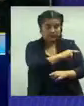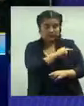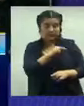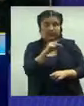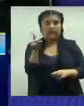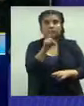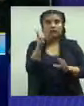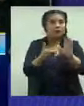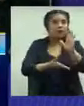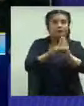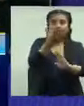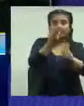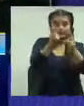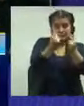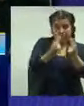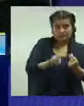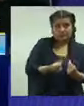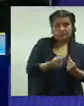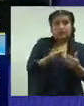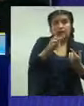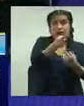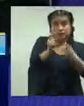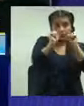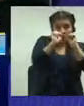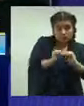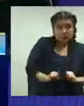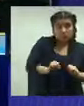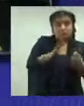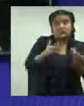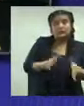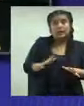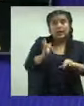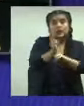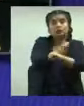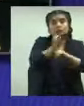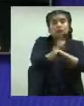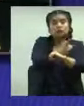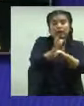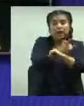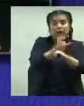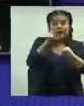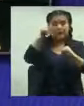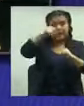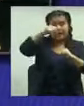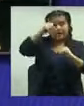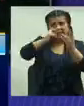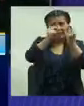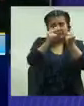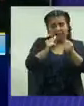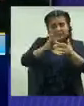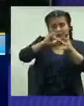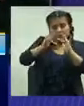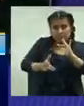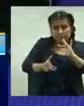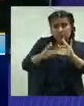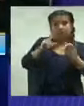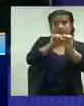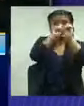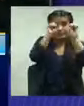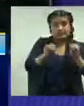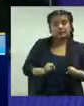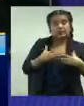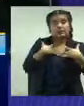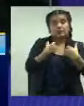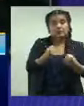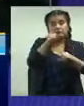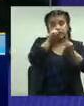ninguna ampliación presupuestaria. Eso es lo que nos permitió tener este desfinanciamiento y, como le repito, ¿verdad?, se